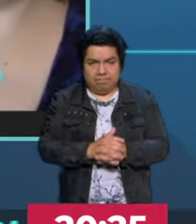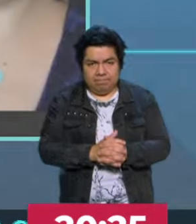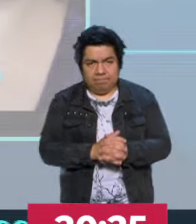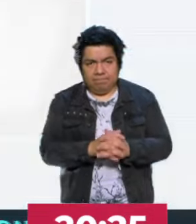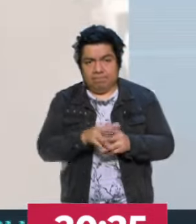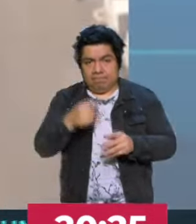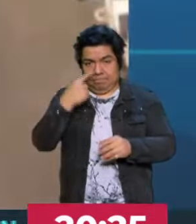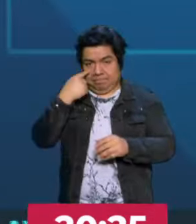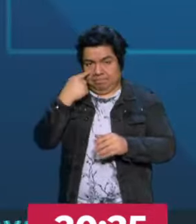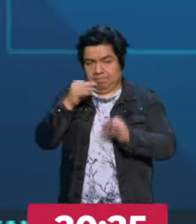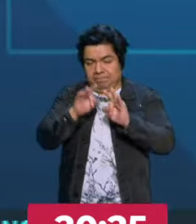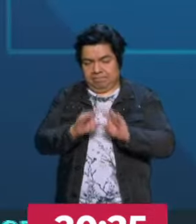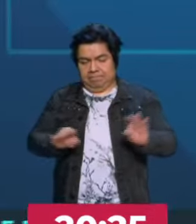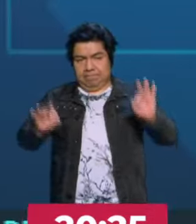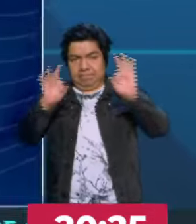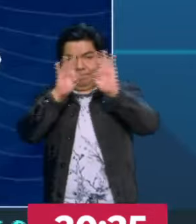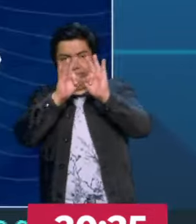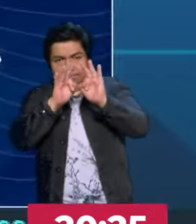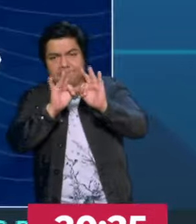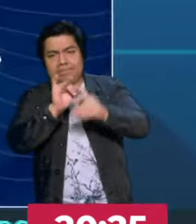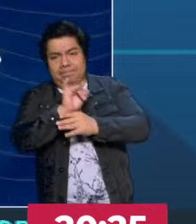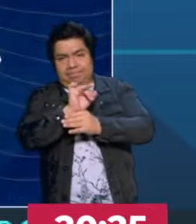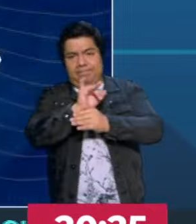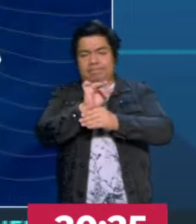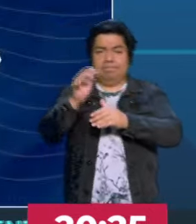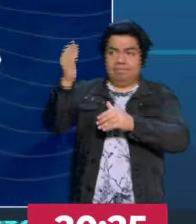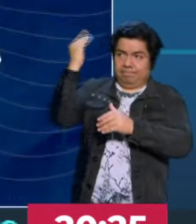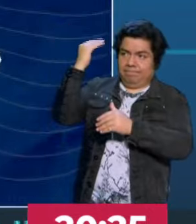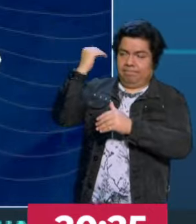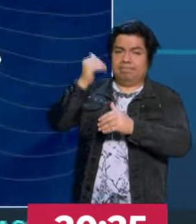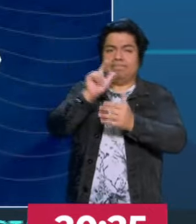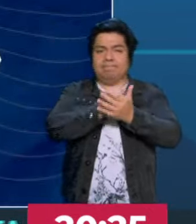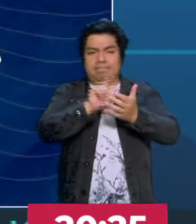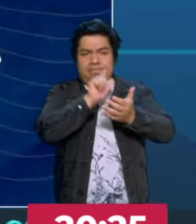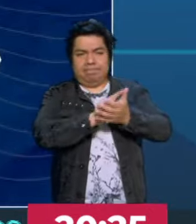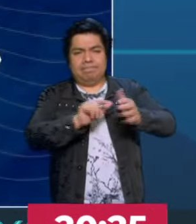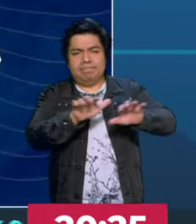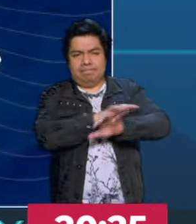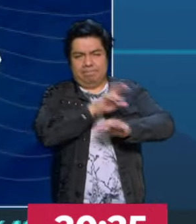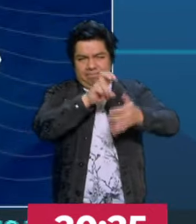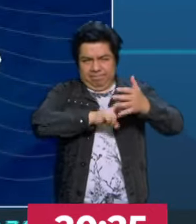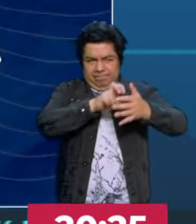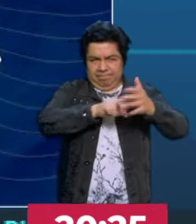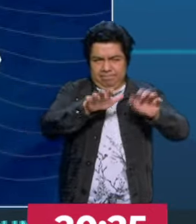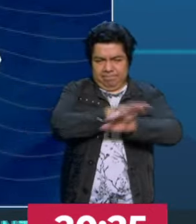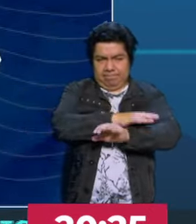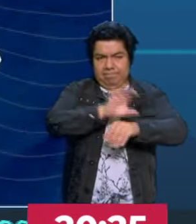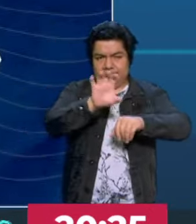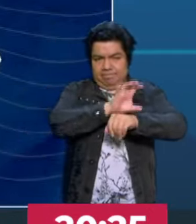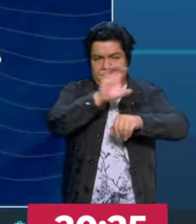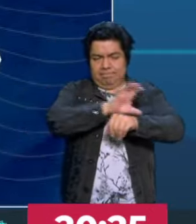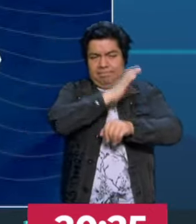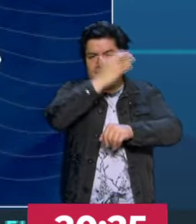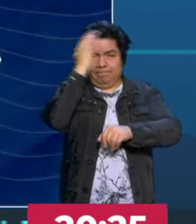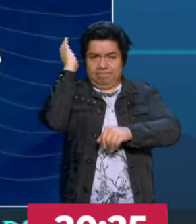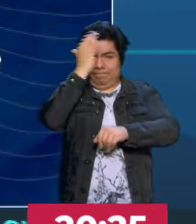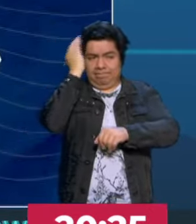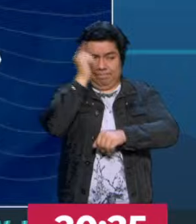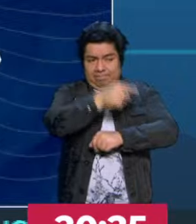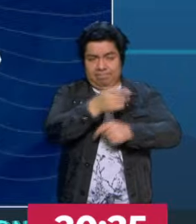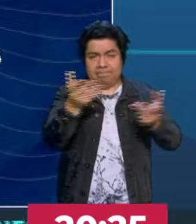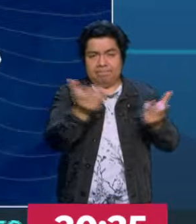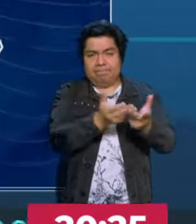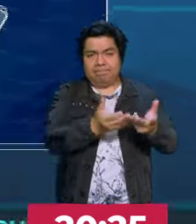bien interesante porque precisamente antes de la reforma energética, en realidad la reforma energética de Peña Nieto fue